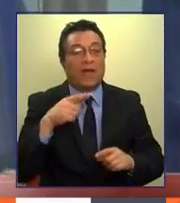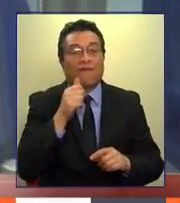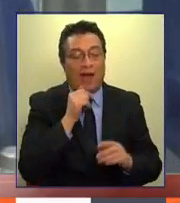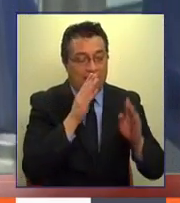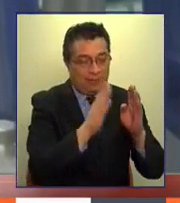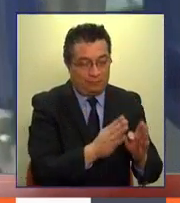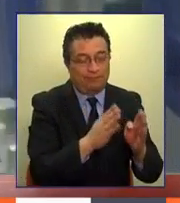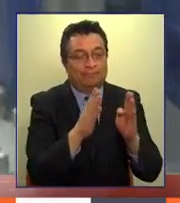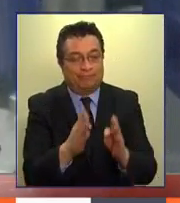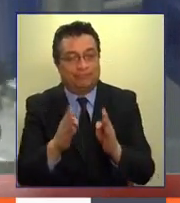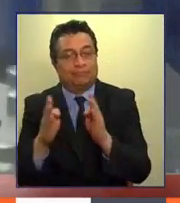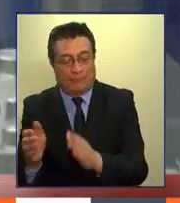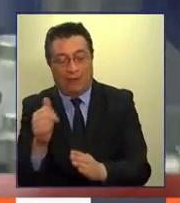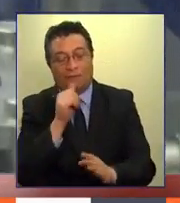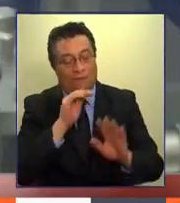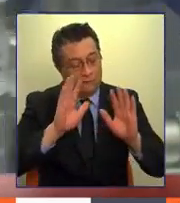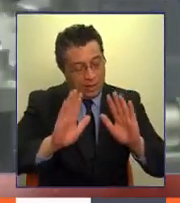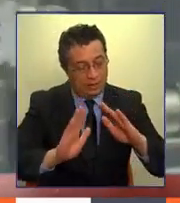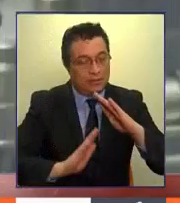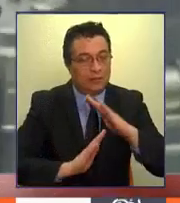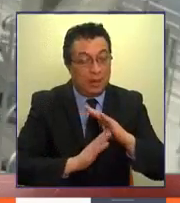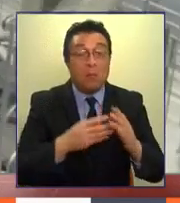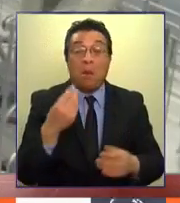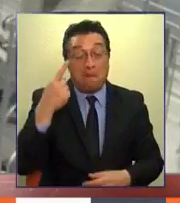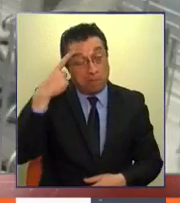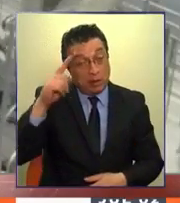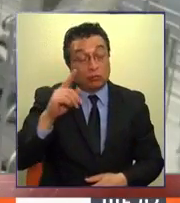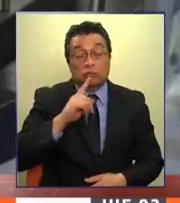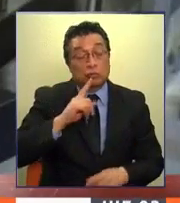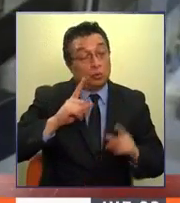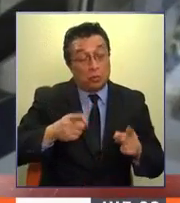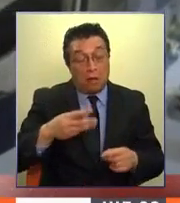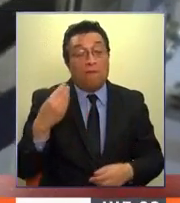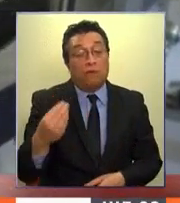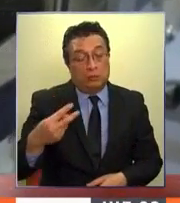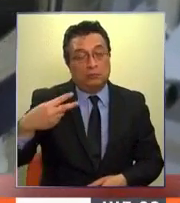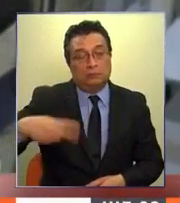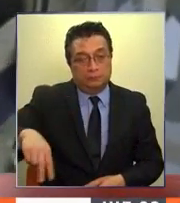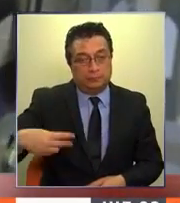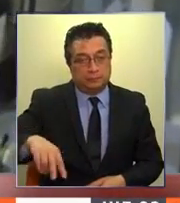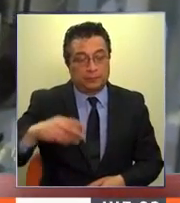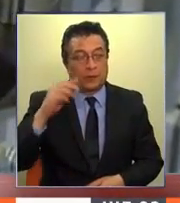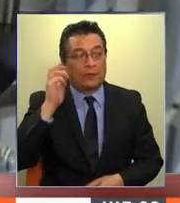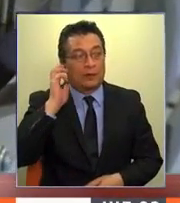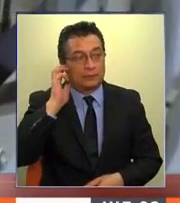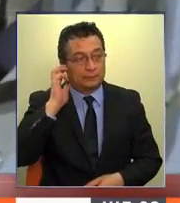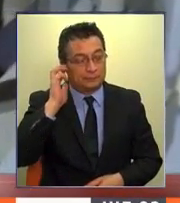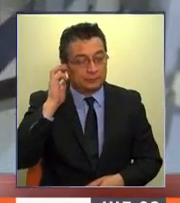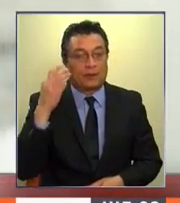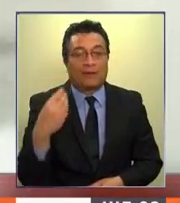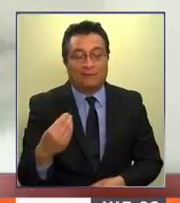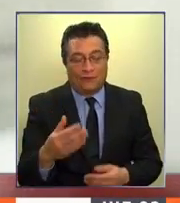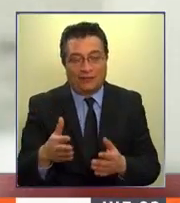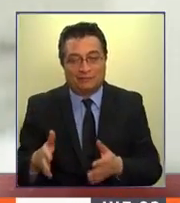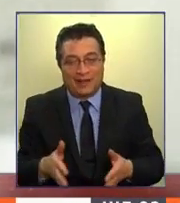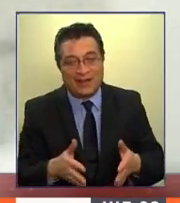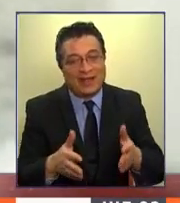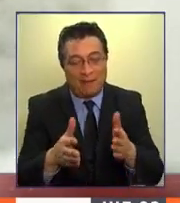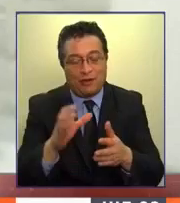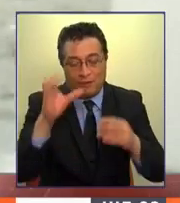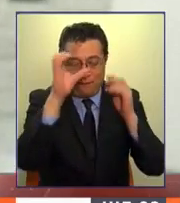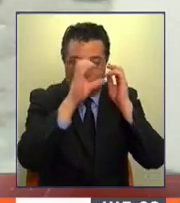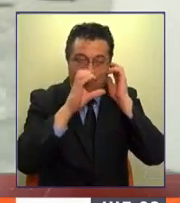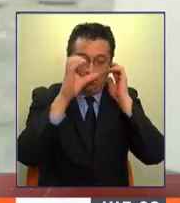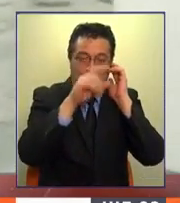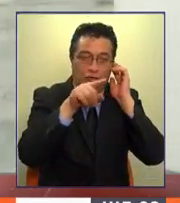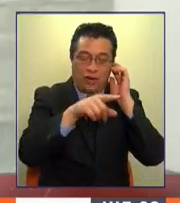que superar, pero es sin duda una muy buena noticia y da señales también de que se va por un muy buen camino en la búsqueda de